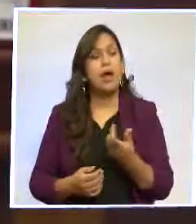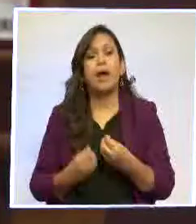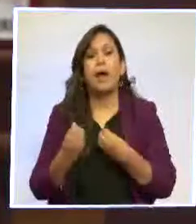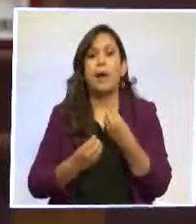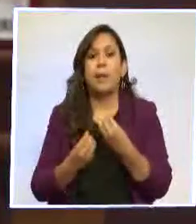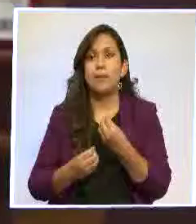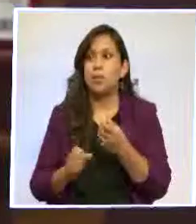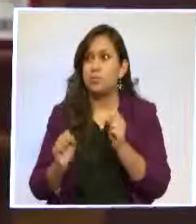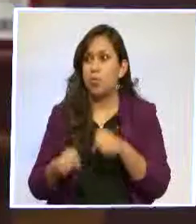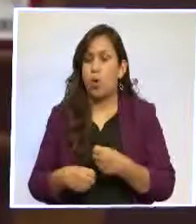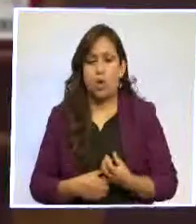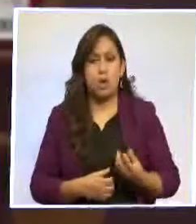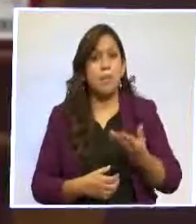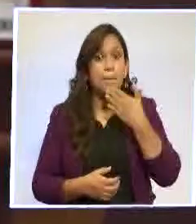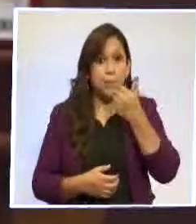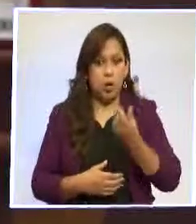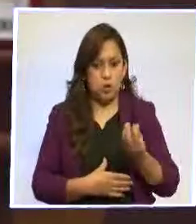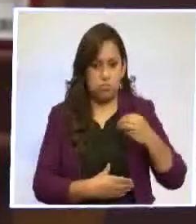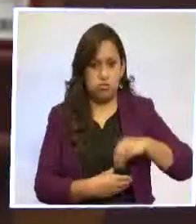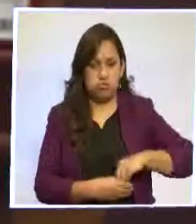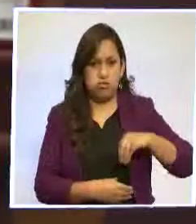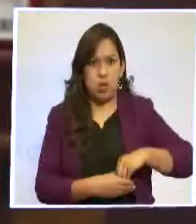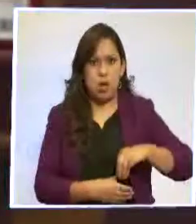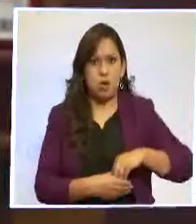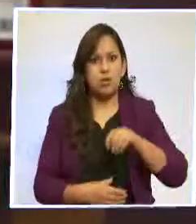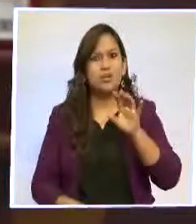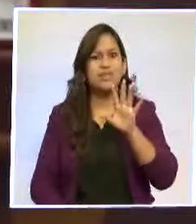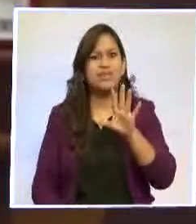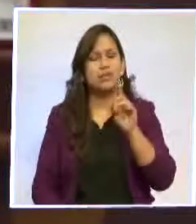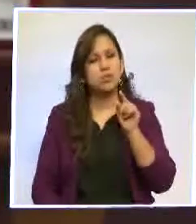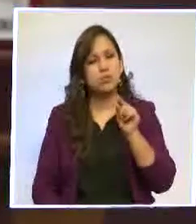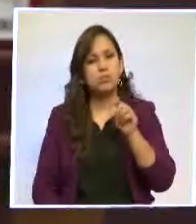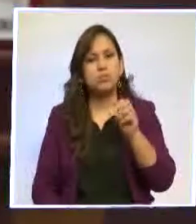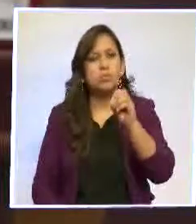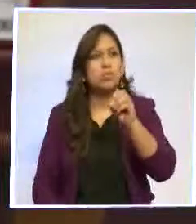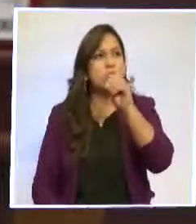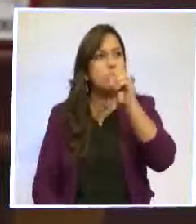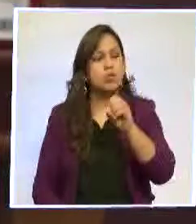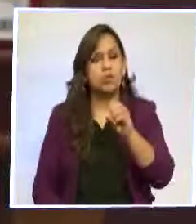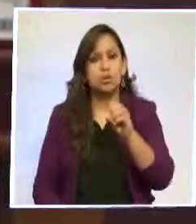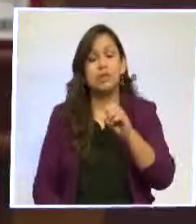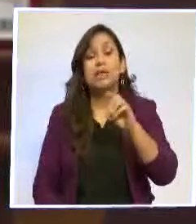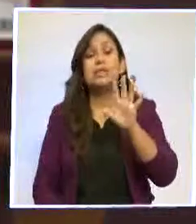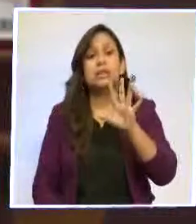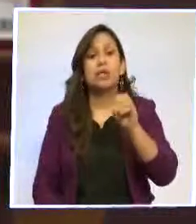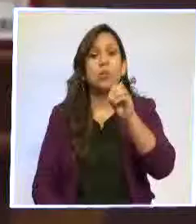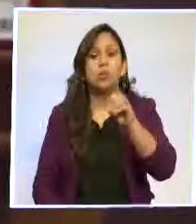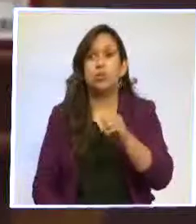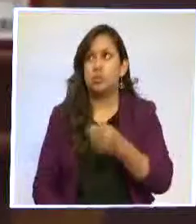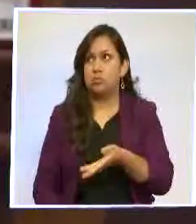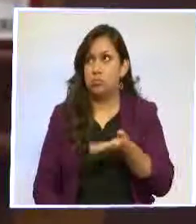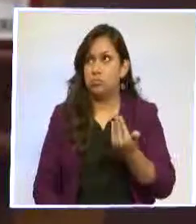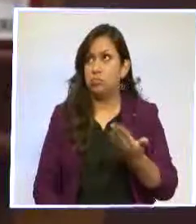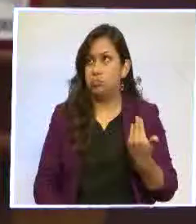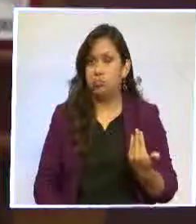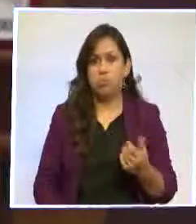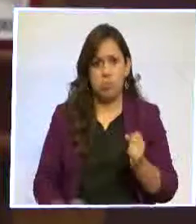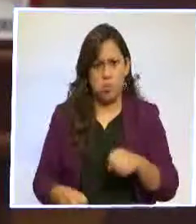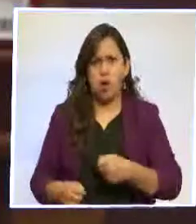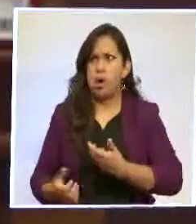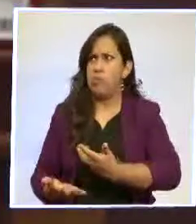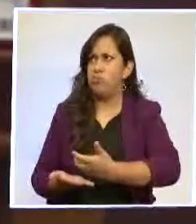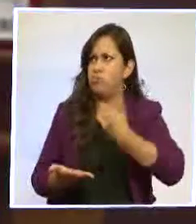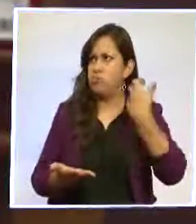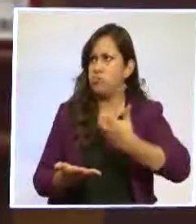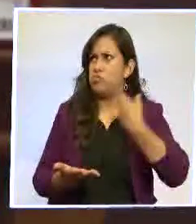repartirlos acá al continente. Solo el 5% significaría 50 mil millones de dólares que puede estar al servicio de nuestros pueblos, de proyectos de infraestructura, de